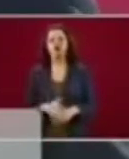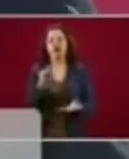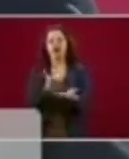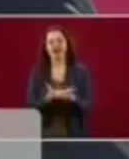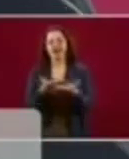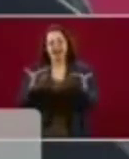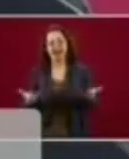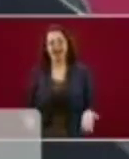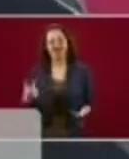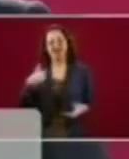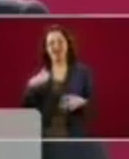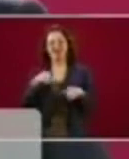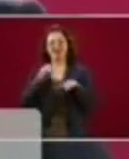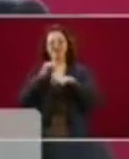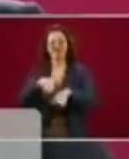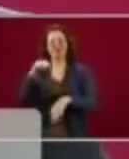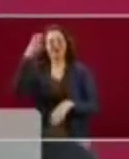memes,